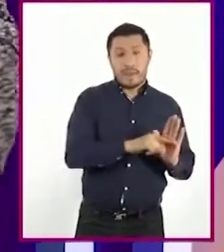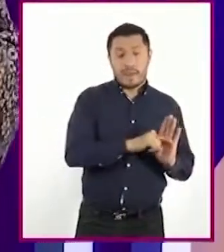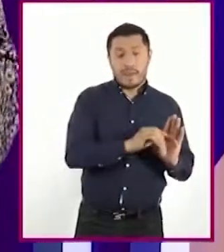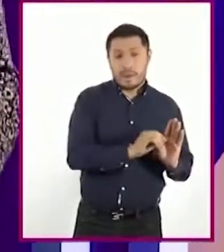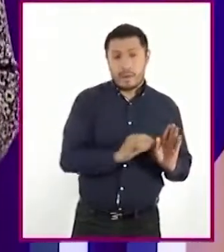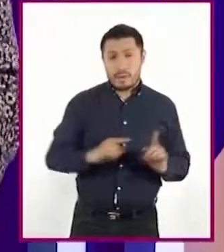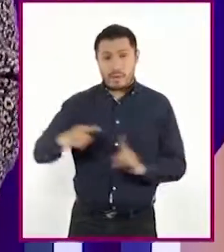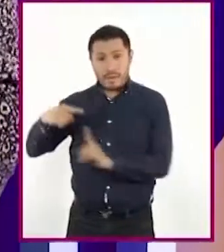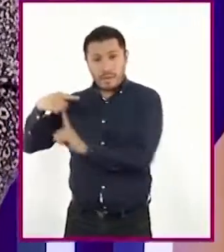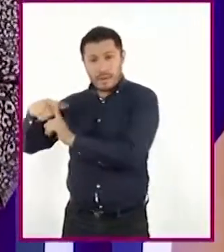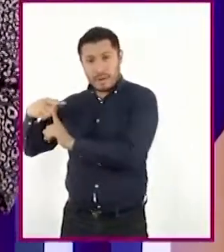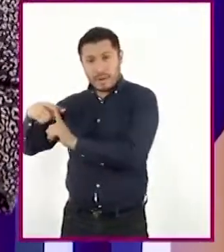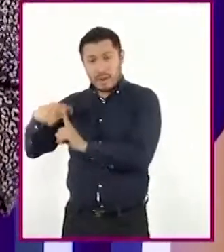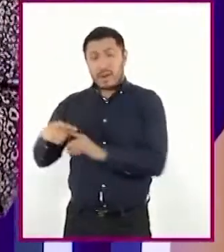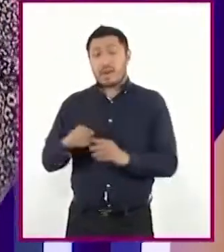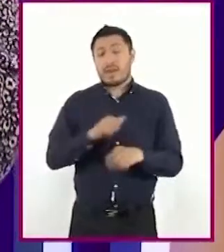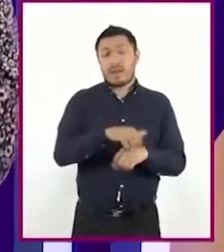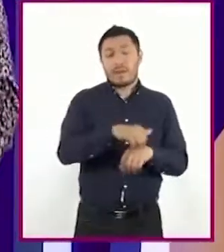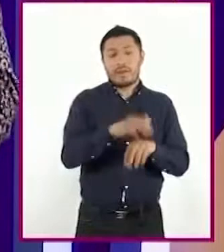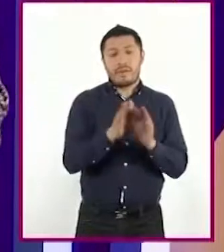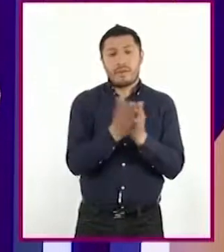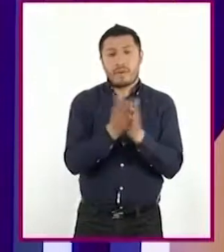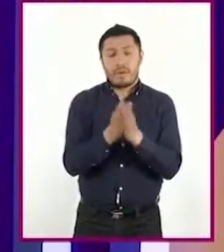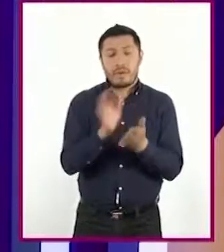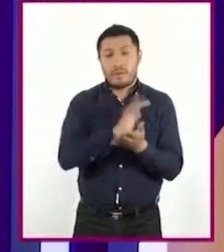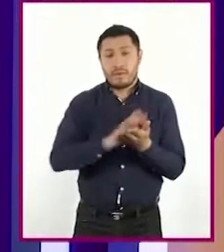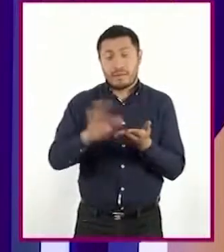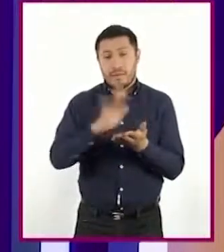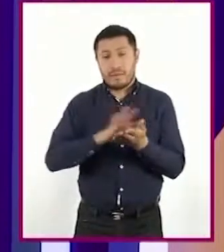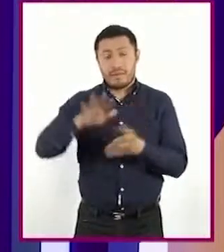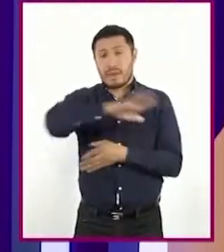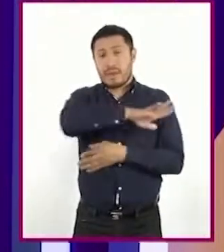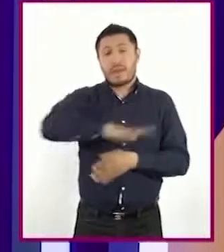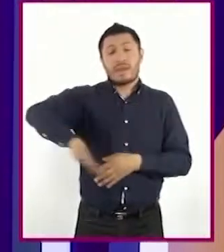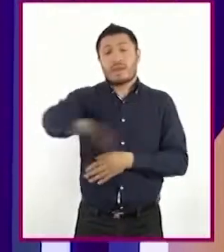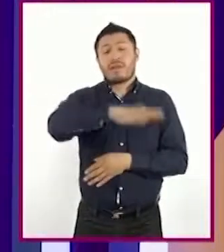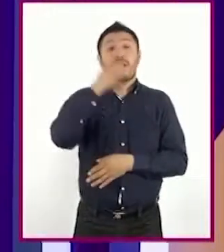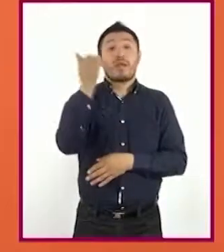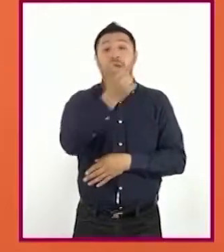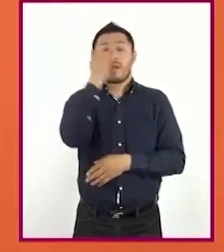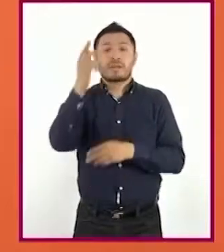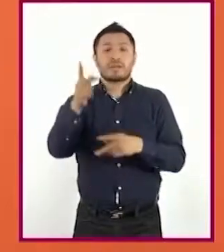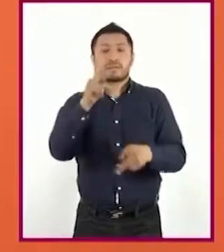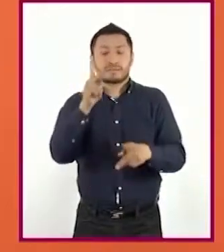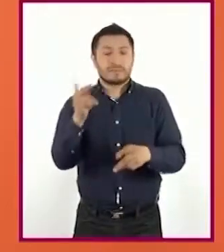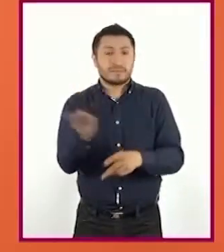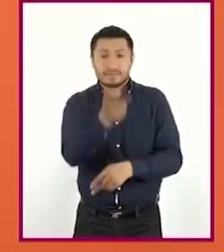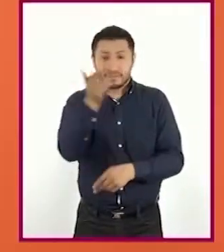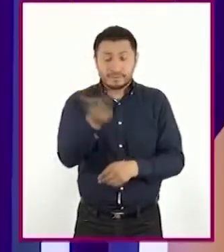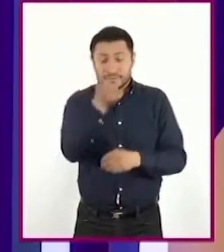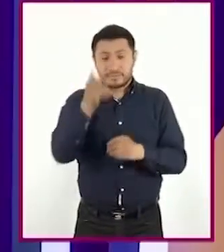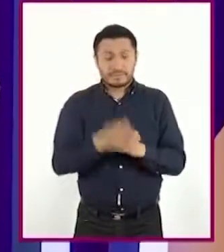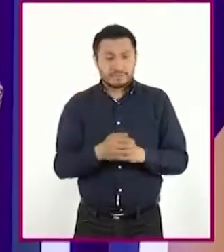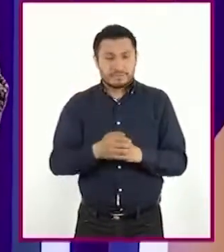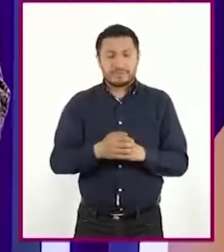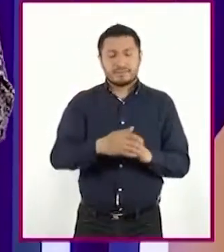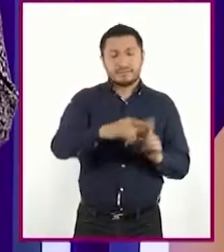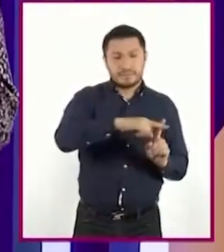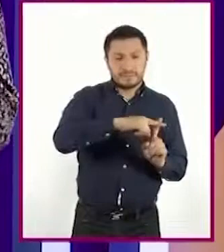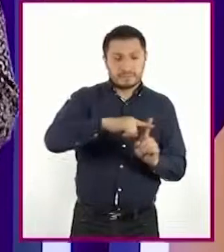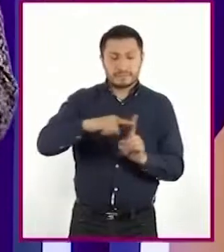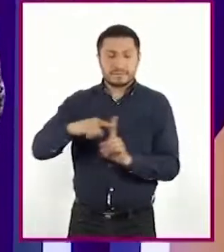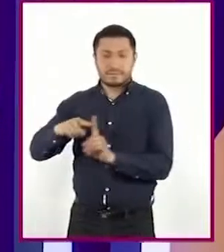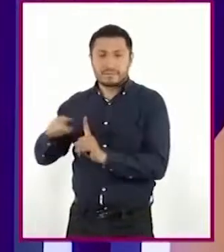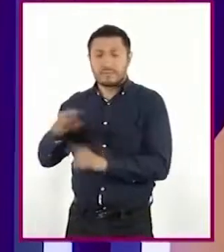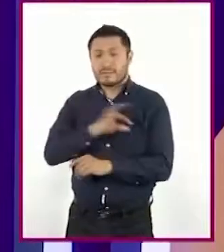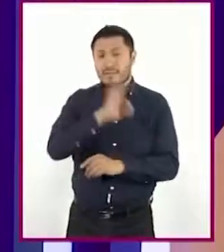mayor el número de libros leídos por el total de alumnos encuestados. Si se suman en orden el porcentaje de